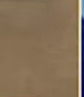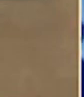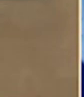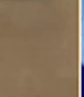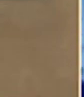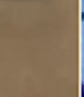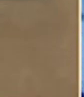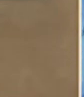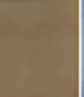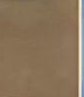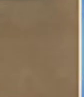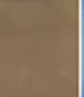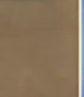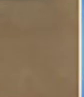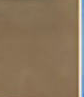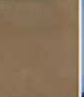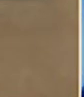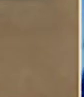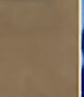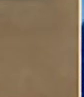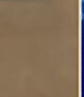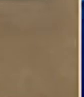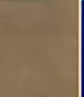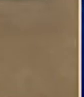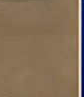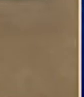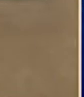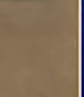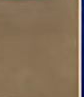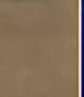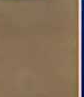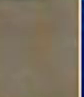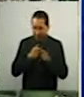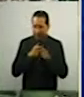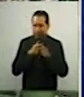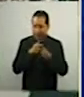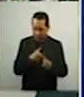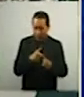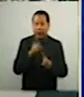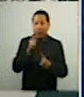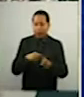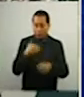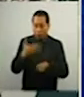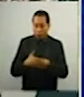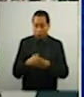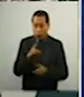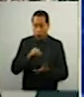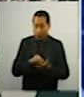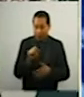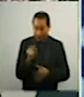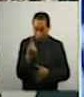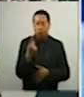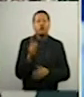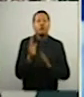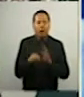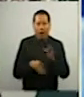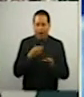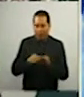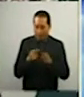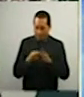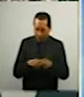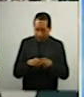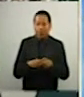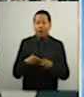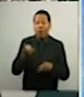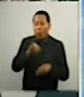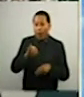actuales legisladores se queden con la facilidad de mantener sus ingresos, sus canonjías, sus ventajas, y que